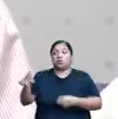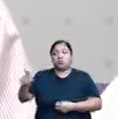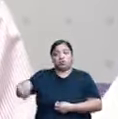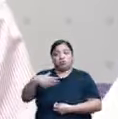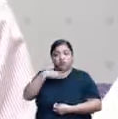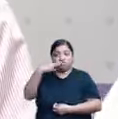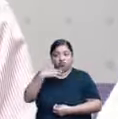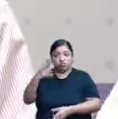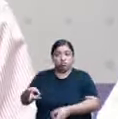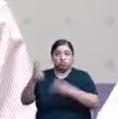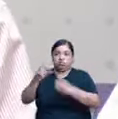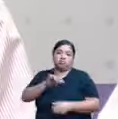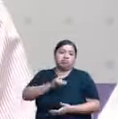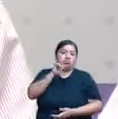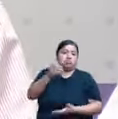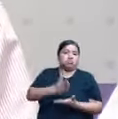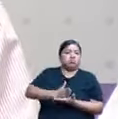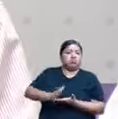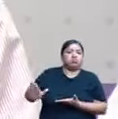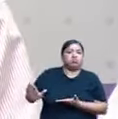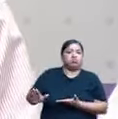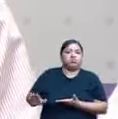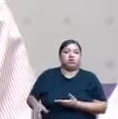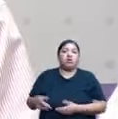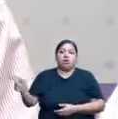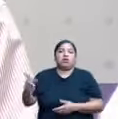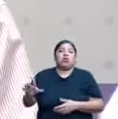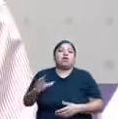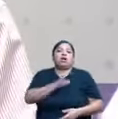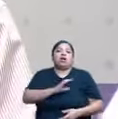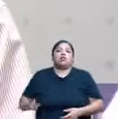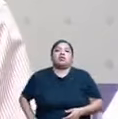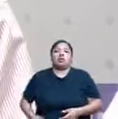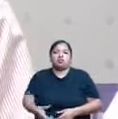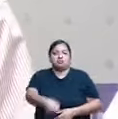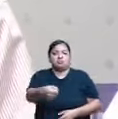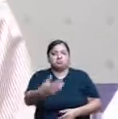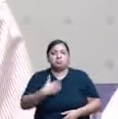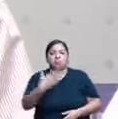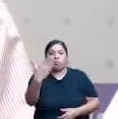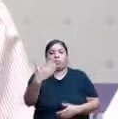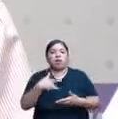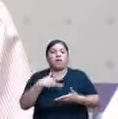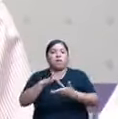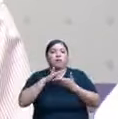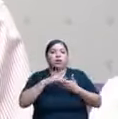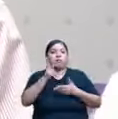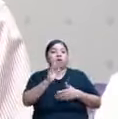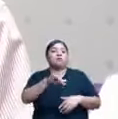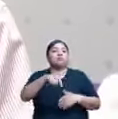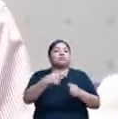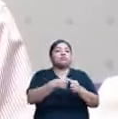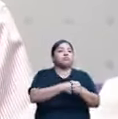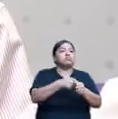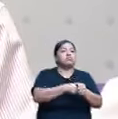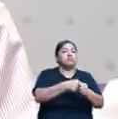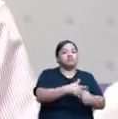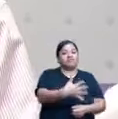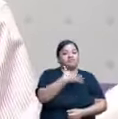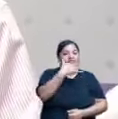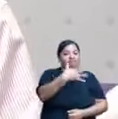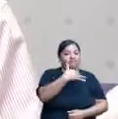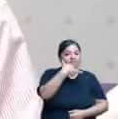Qué cinismo de un candidato pedir el voto con una mano y con otra pactar con el crimen. Que el candidato naranja nos demuestre con un dictamen